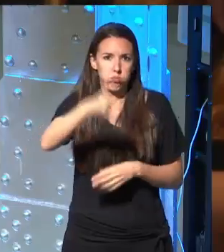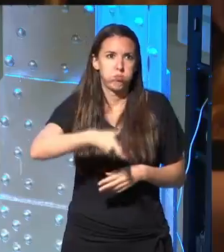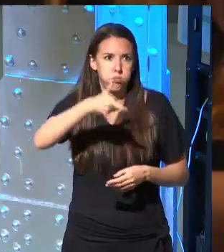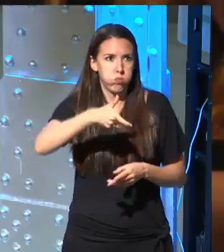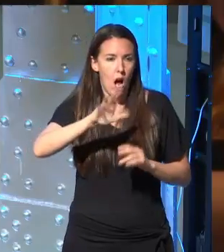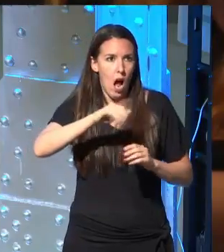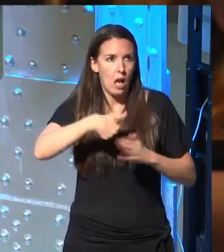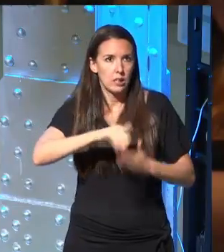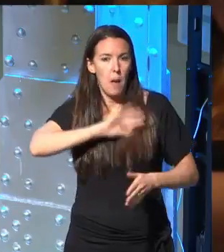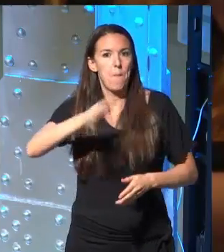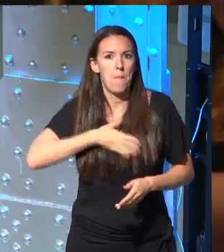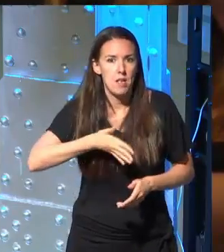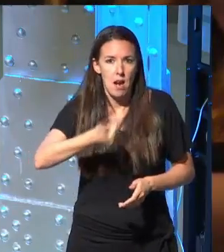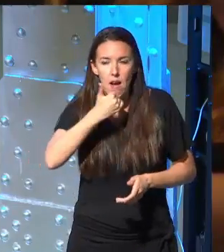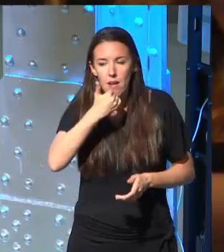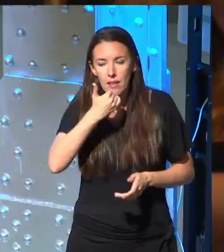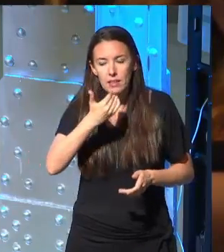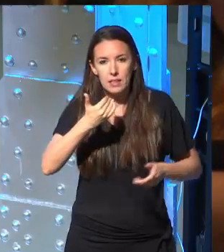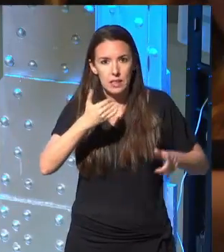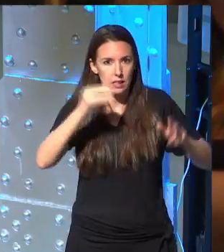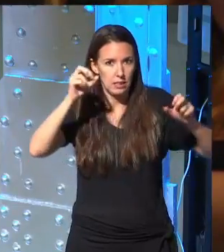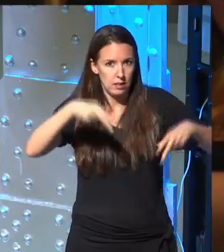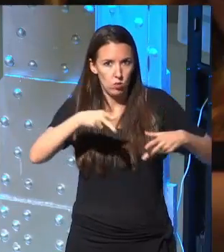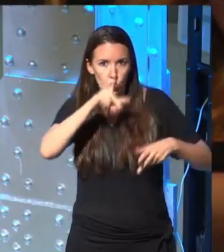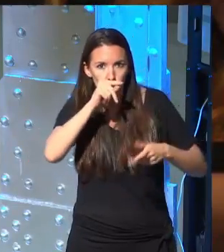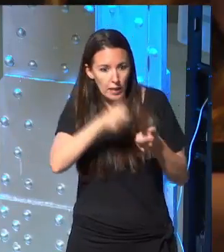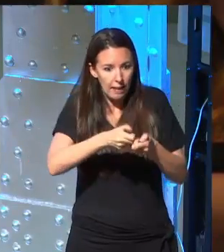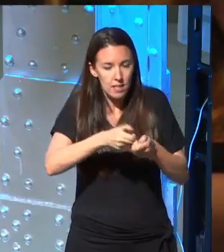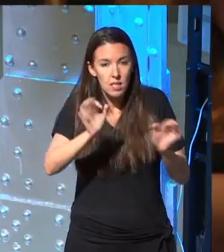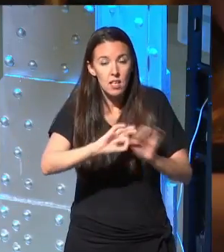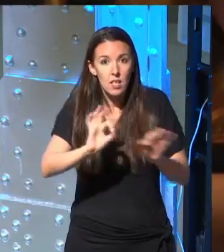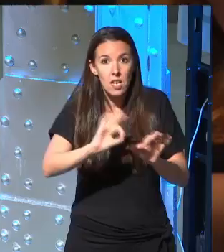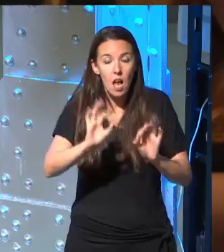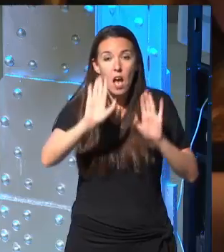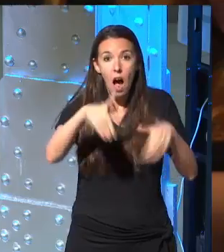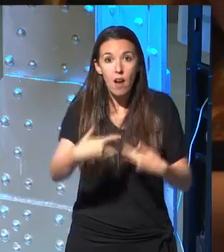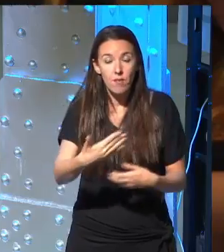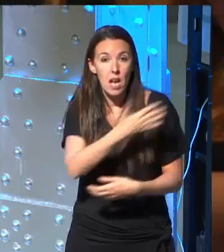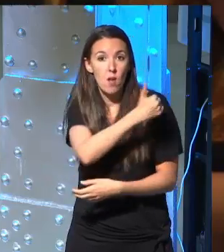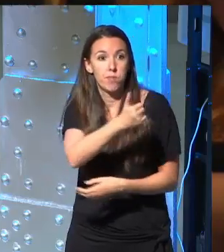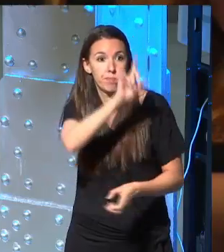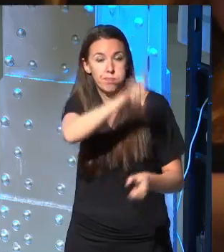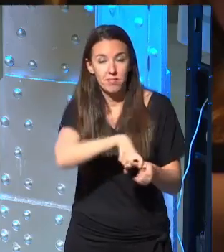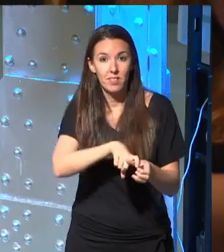estuviste hasta el día siguiente prácticamente sin tuitear nada y me metieron en un grupo